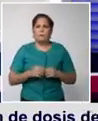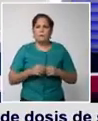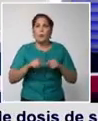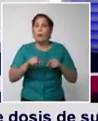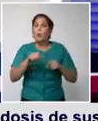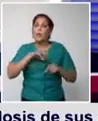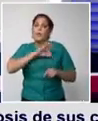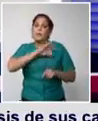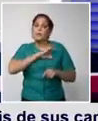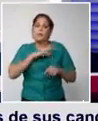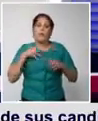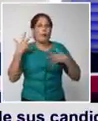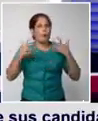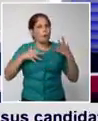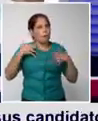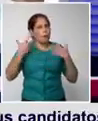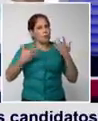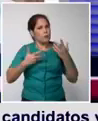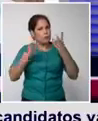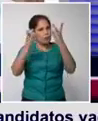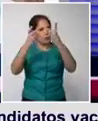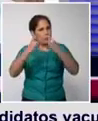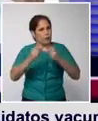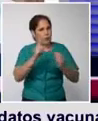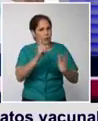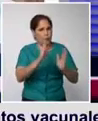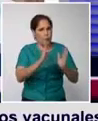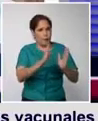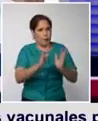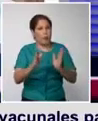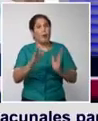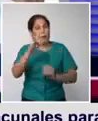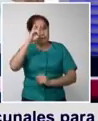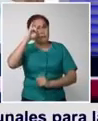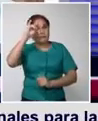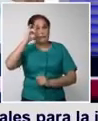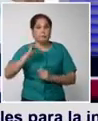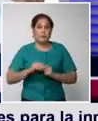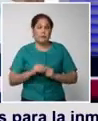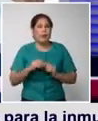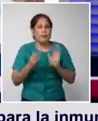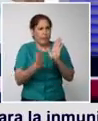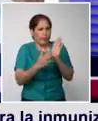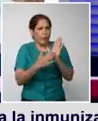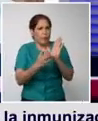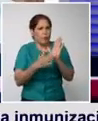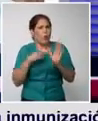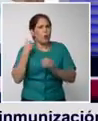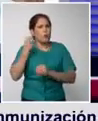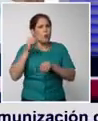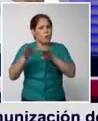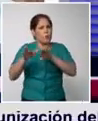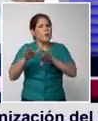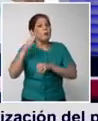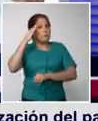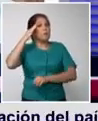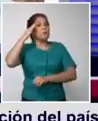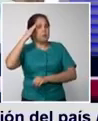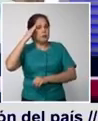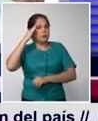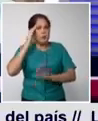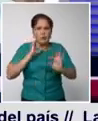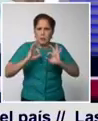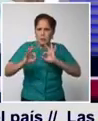con los resultados de la fase 1, doctor? Sí, demostró lo que esperábamos, que es un alto nivel de seguridad de